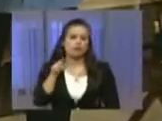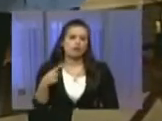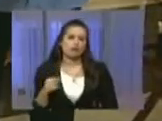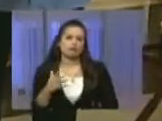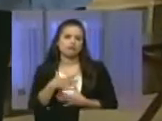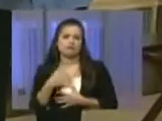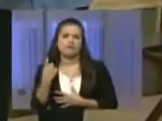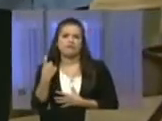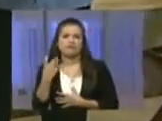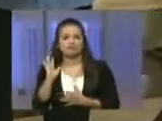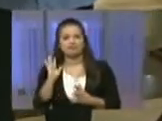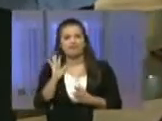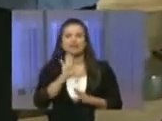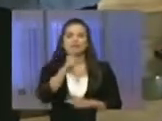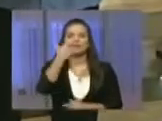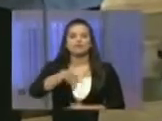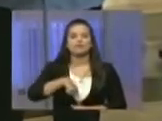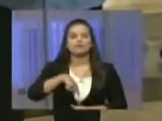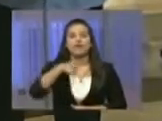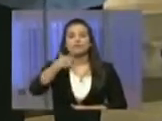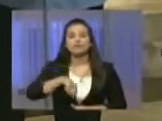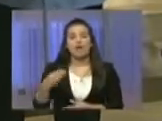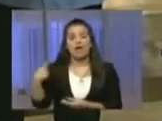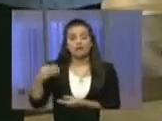así con sus